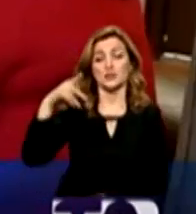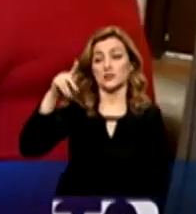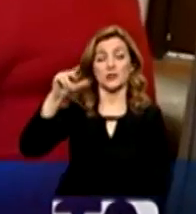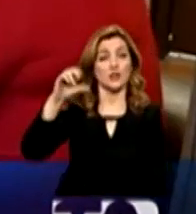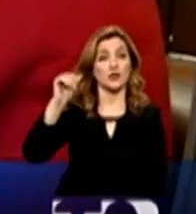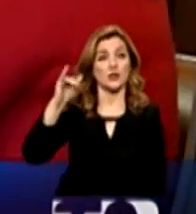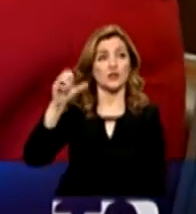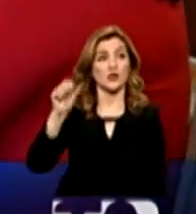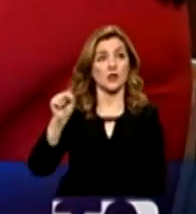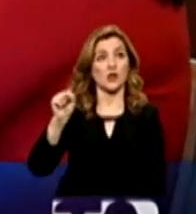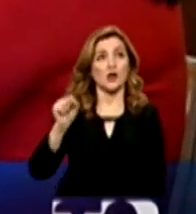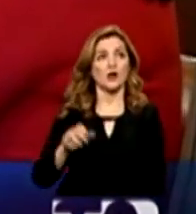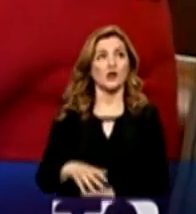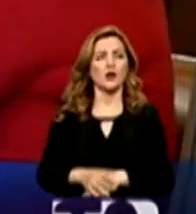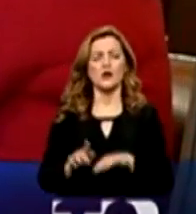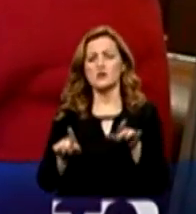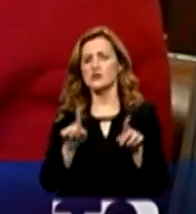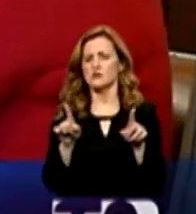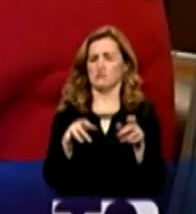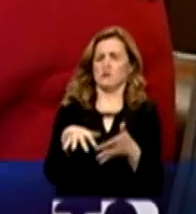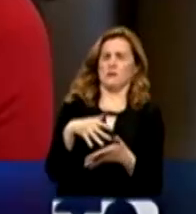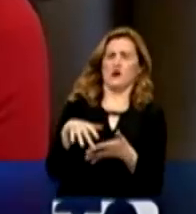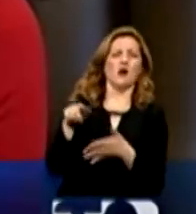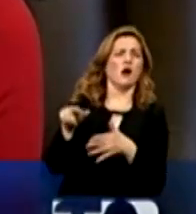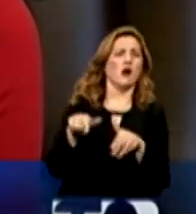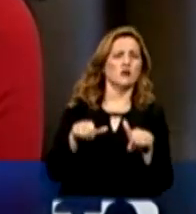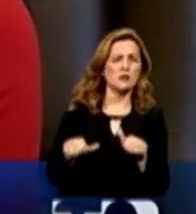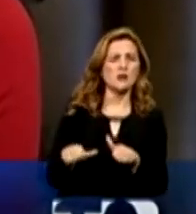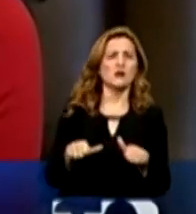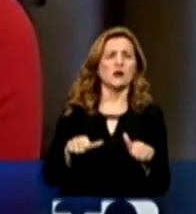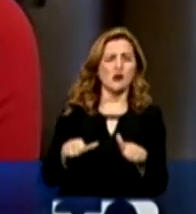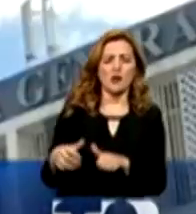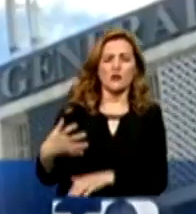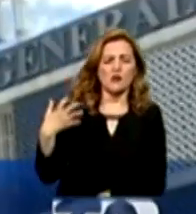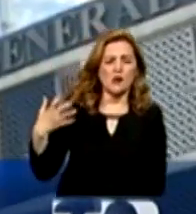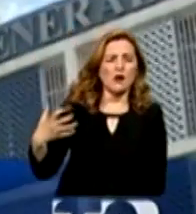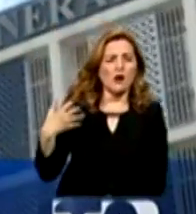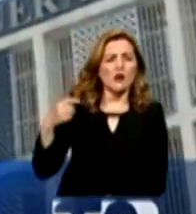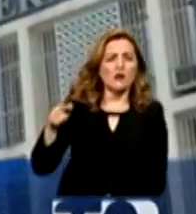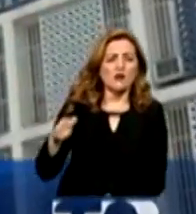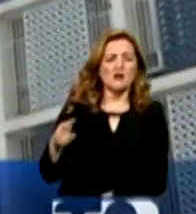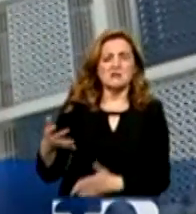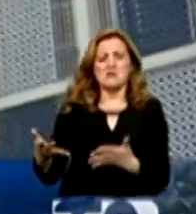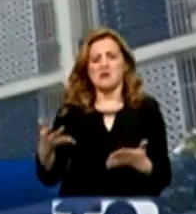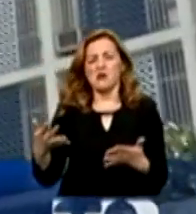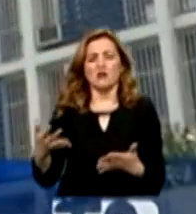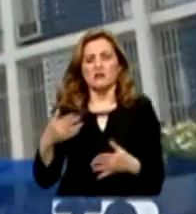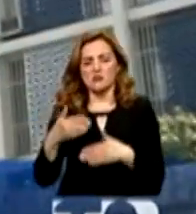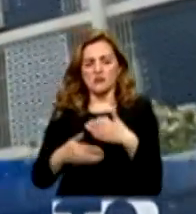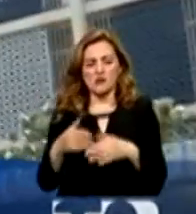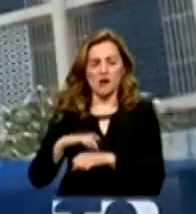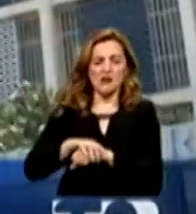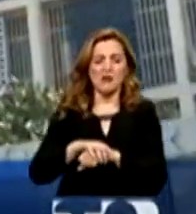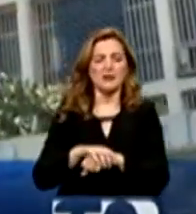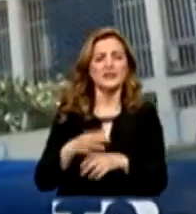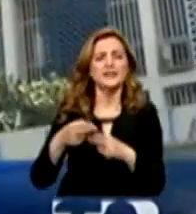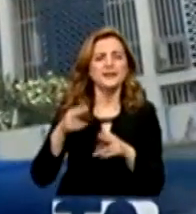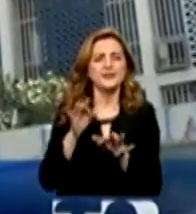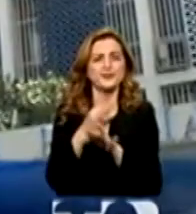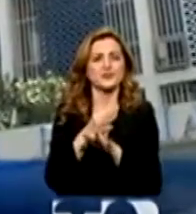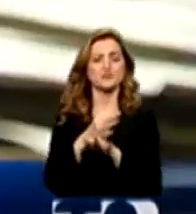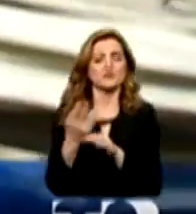Palacios responde a los recurrentes cuestionamientos a una gestión que se reclama poco efectiva a la hora de procesar a